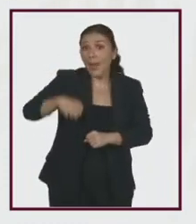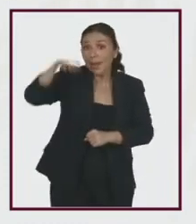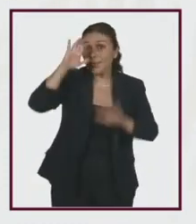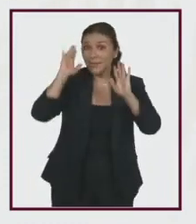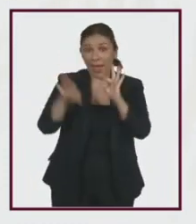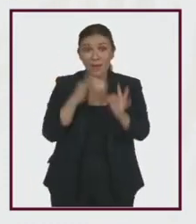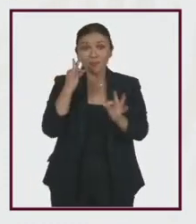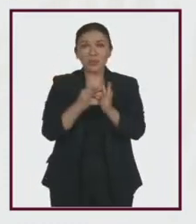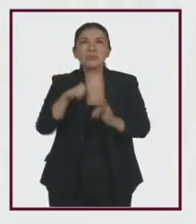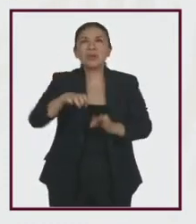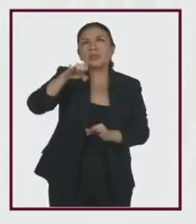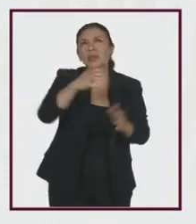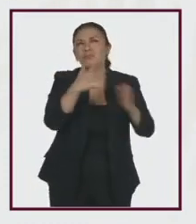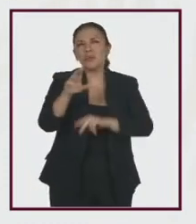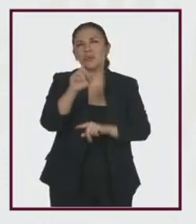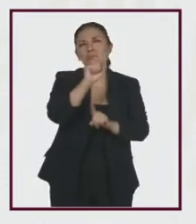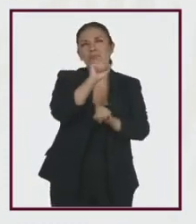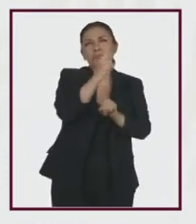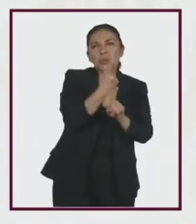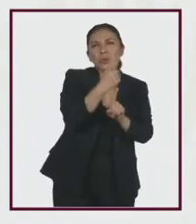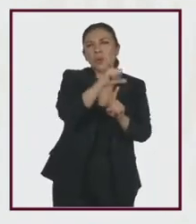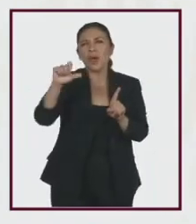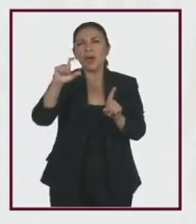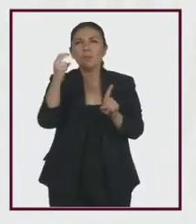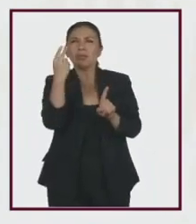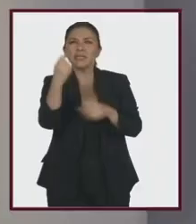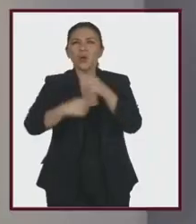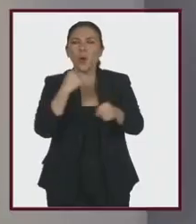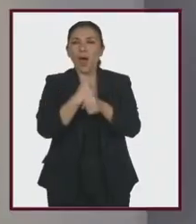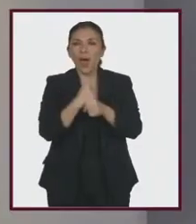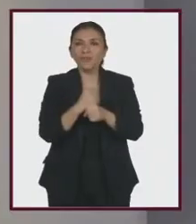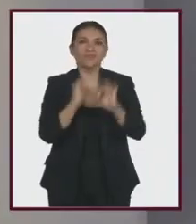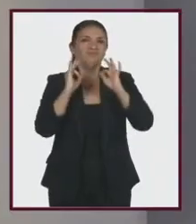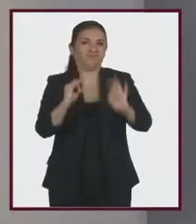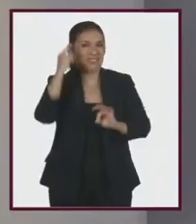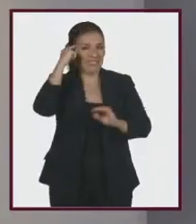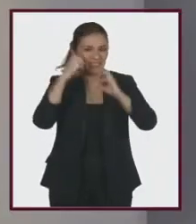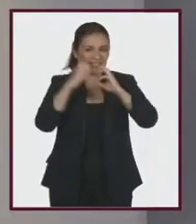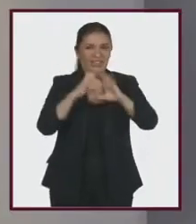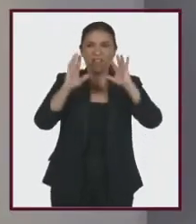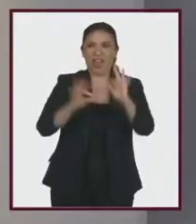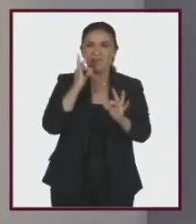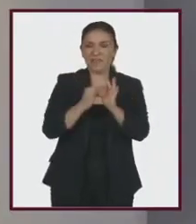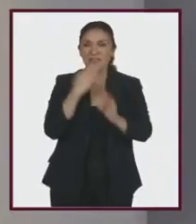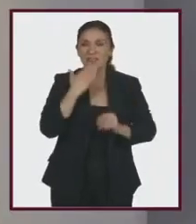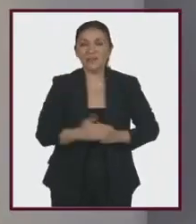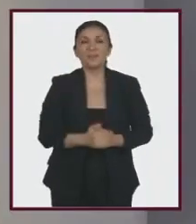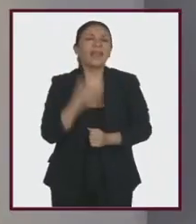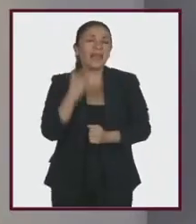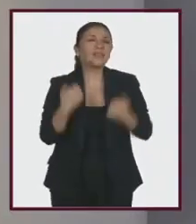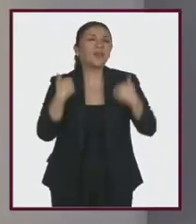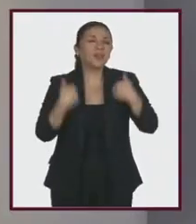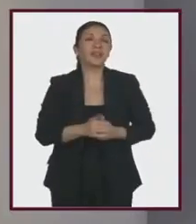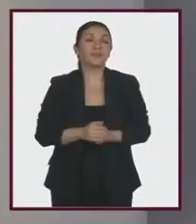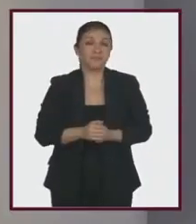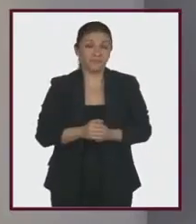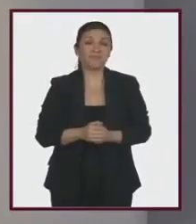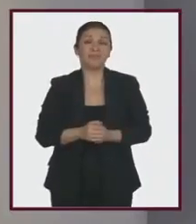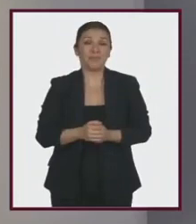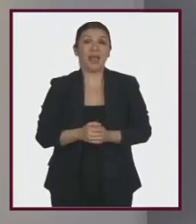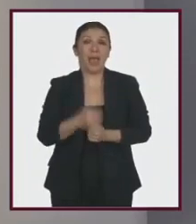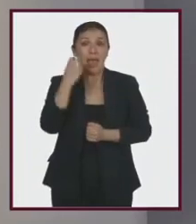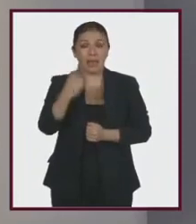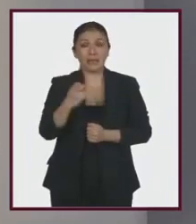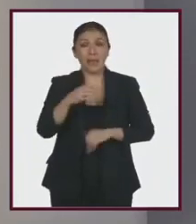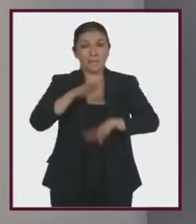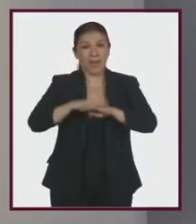entre los 21 y los 25 años. Esto quiere decir dos cosas, que nuestro cerebro, sobre todo en la parte